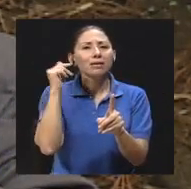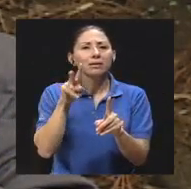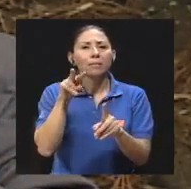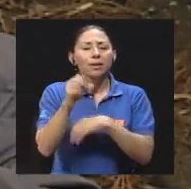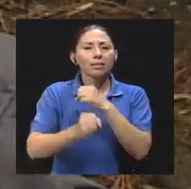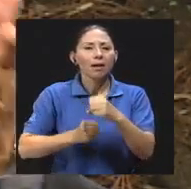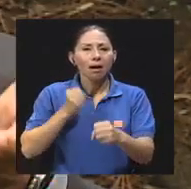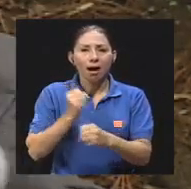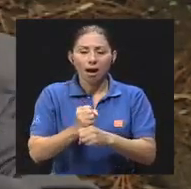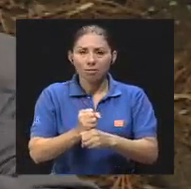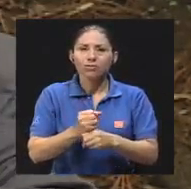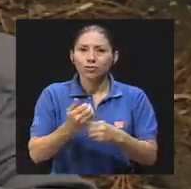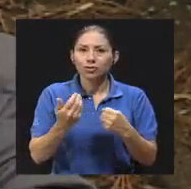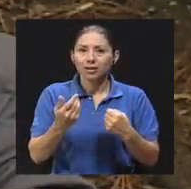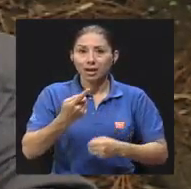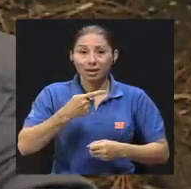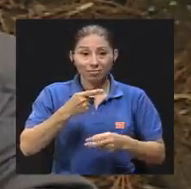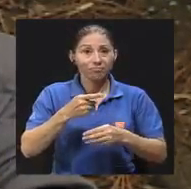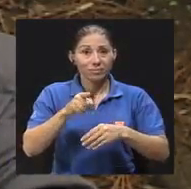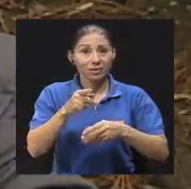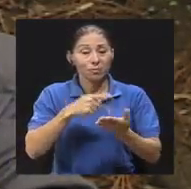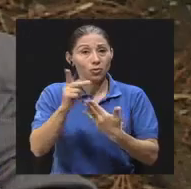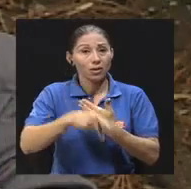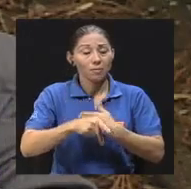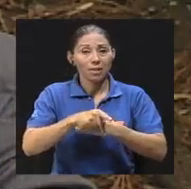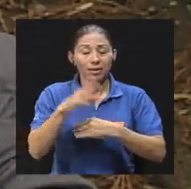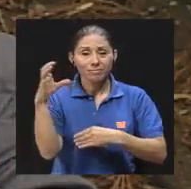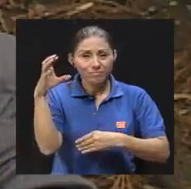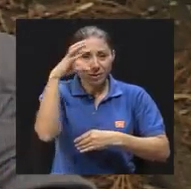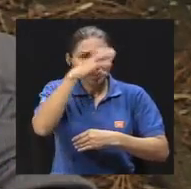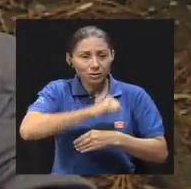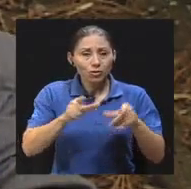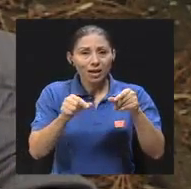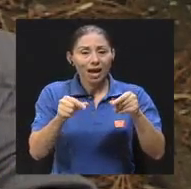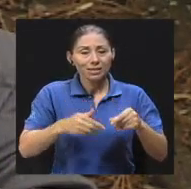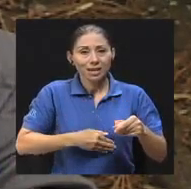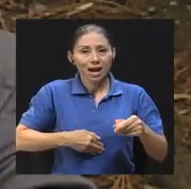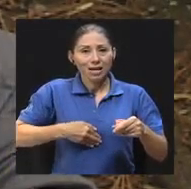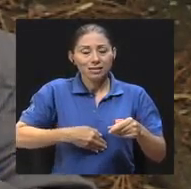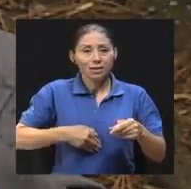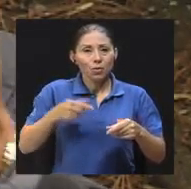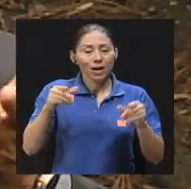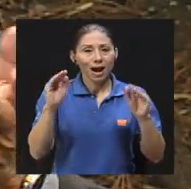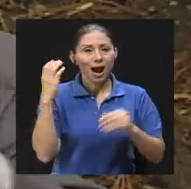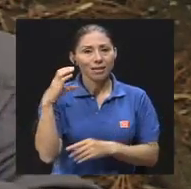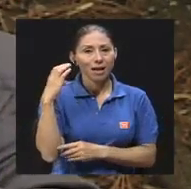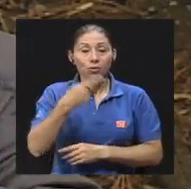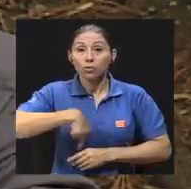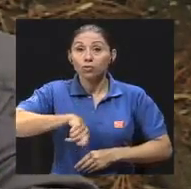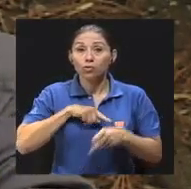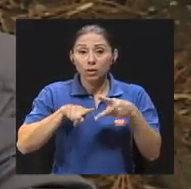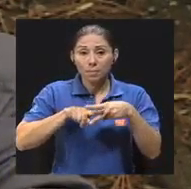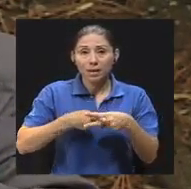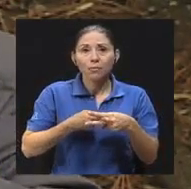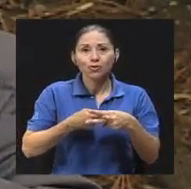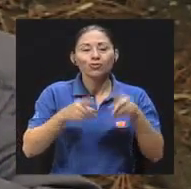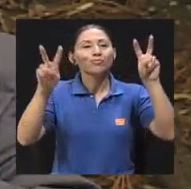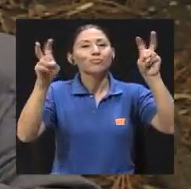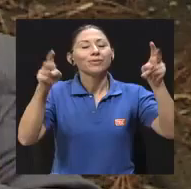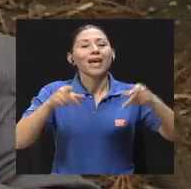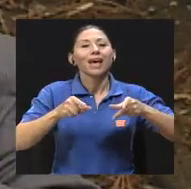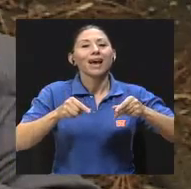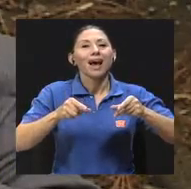años, que vamos a cumplir con el programa de detección temprana de cáncer gástrico en Cartago, que comenzamos cáncer gástrico un problema por resolver,